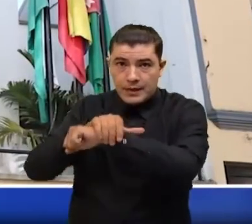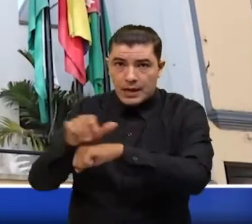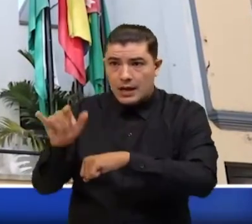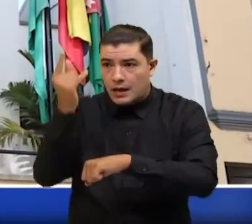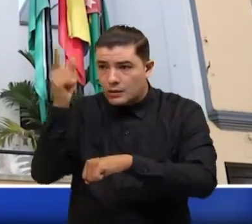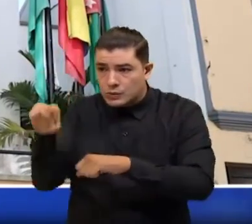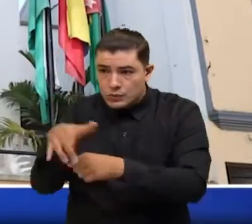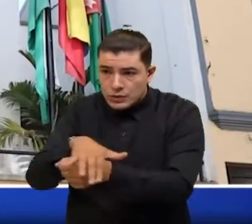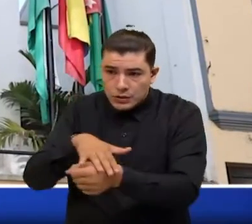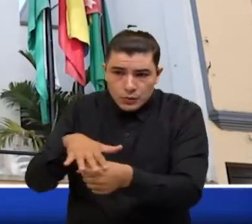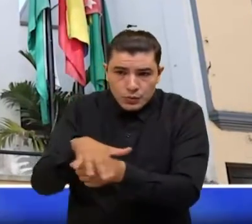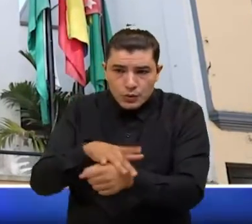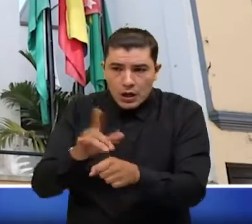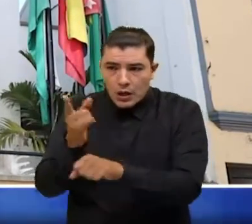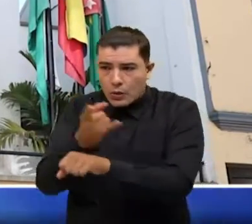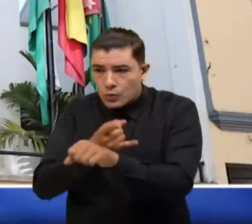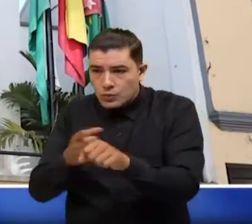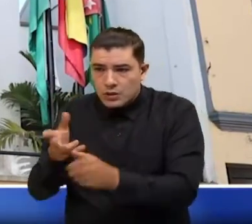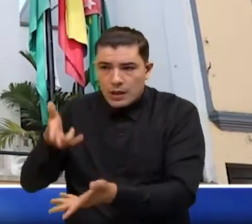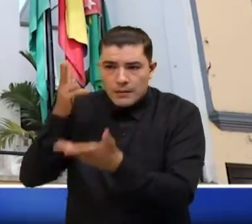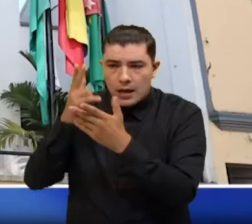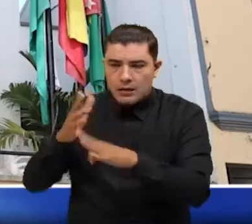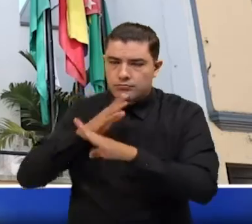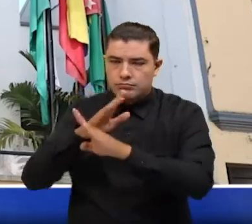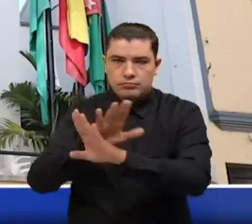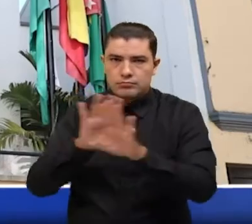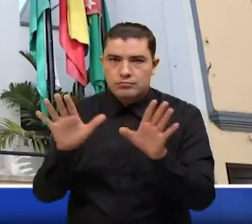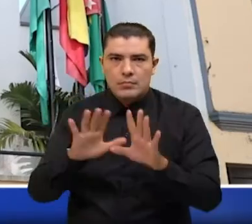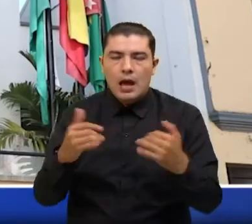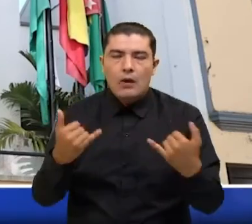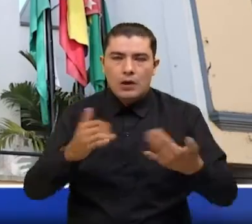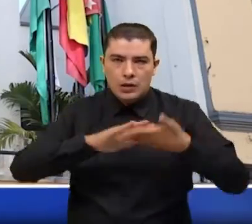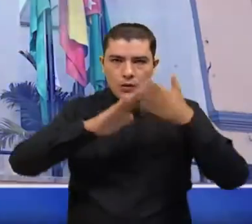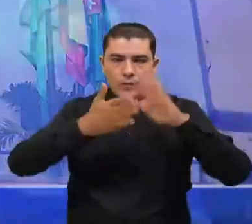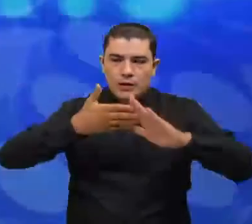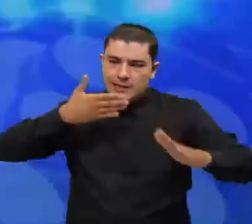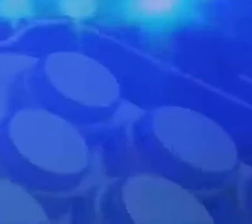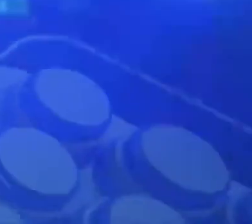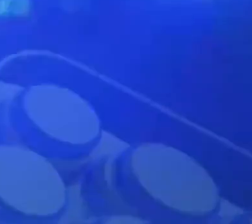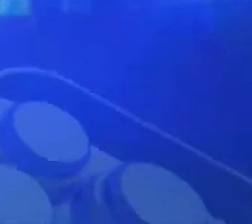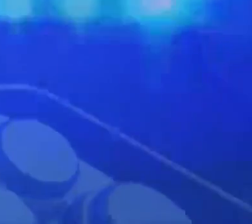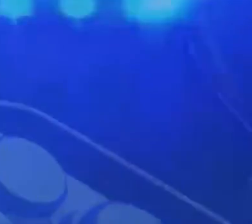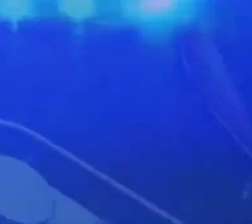algún hecho lamentable en este sector, actividad que fue agradecida por toda la comunidad de este sector.